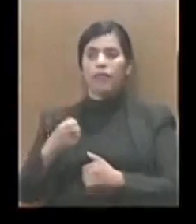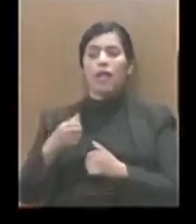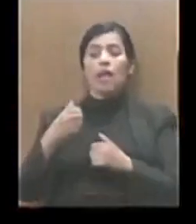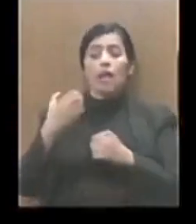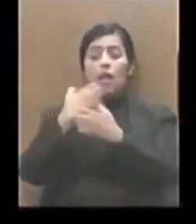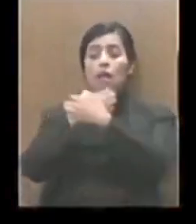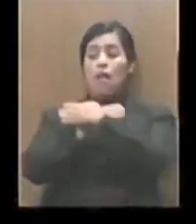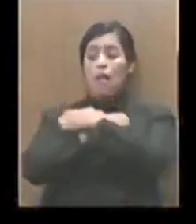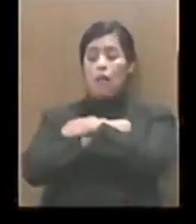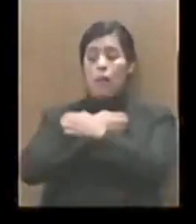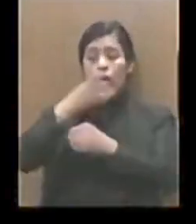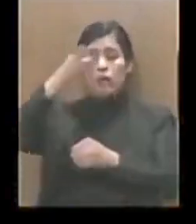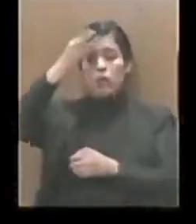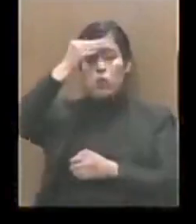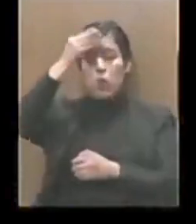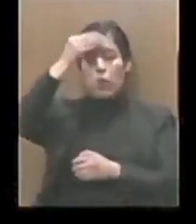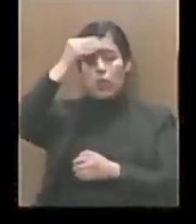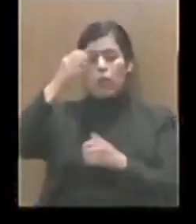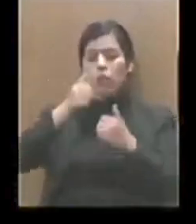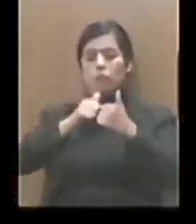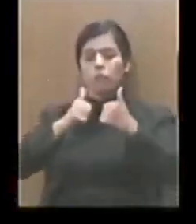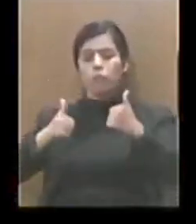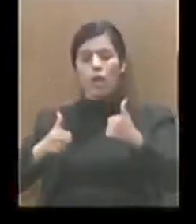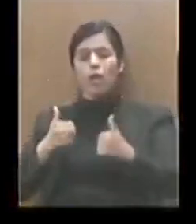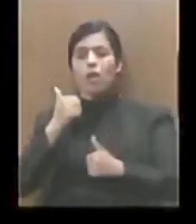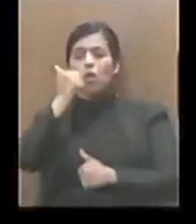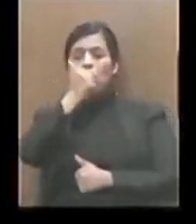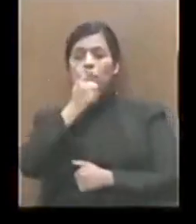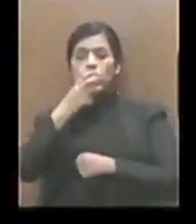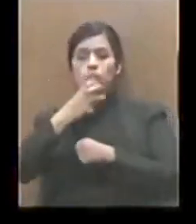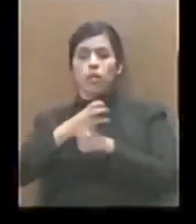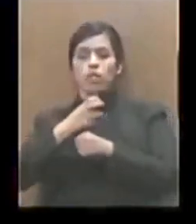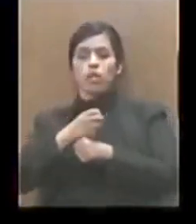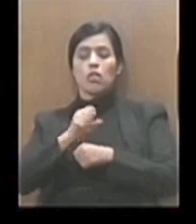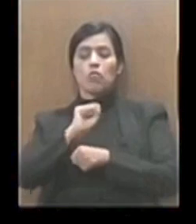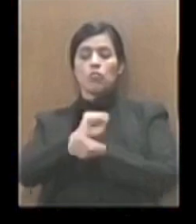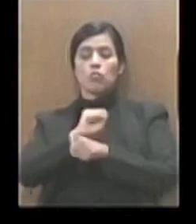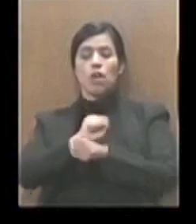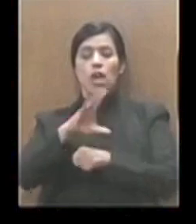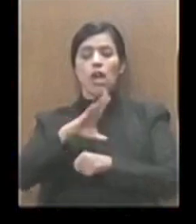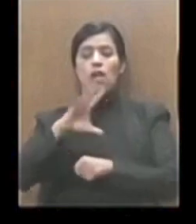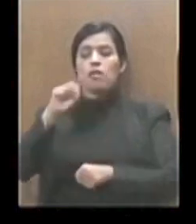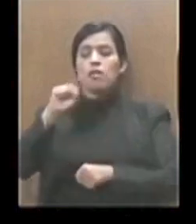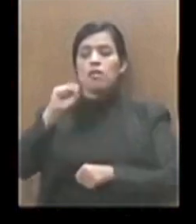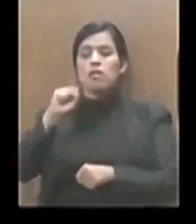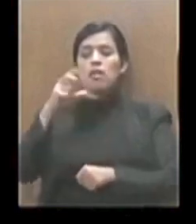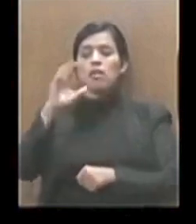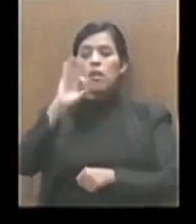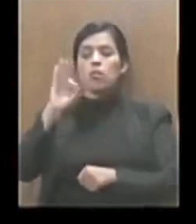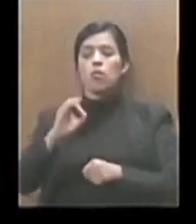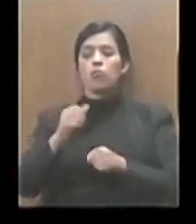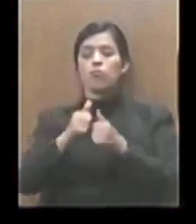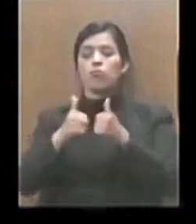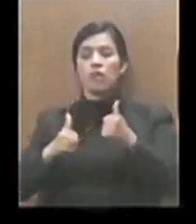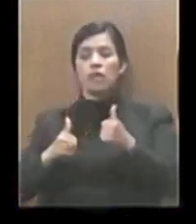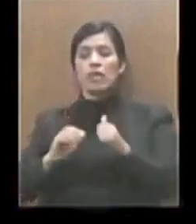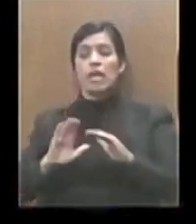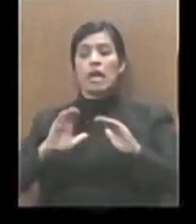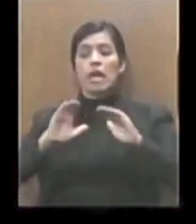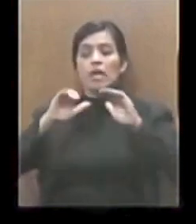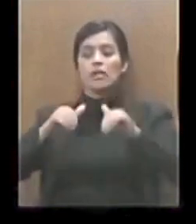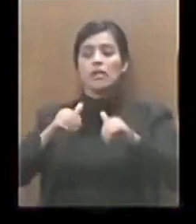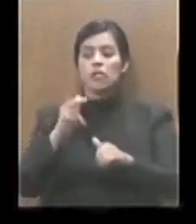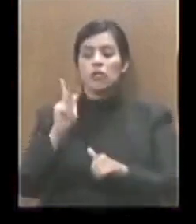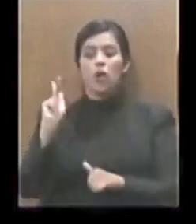educativo pues es significativo los alumnos de tercero de secundaria por ejemplo tienen un rezago del 60% y pone en peligro su acceso